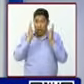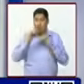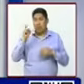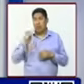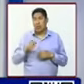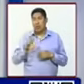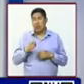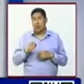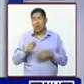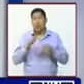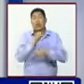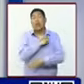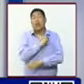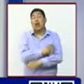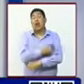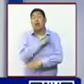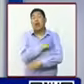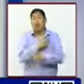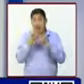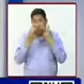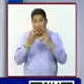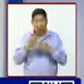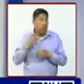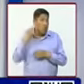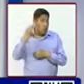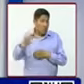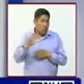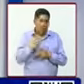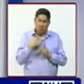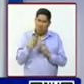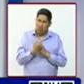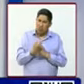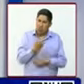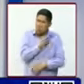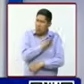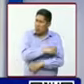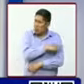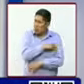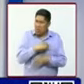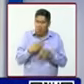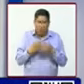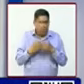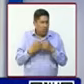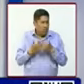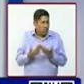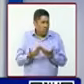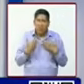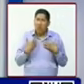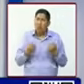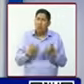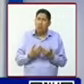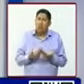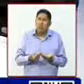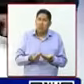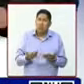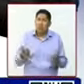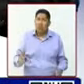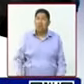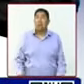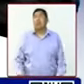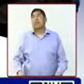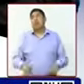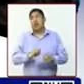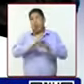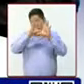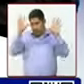necesaria, y que las autoridades empiecen a ver a largo plazo ya esta situación de los hospitales, del colapso y de la salud en general en nuestro país. Y valga